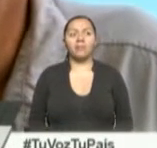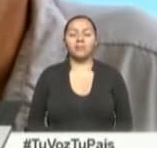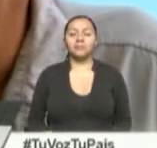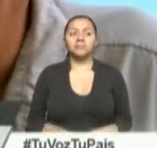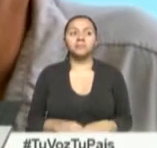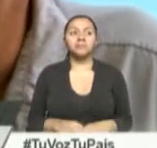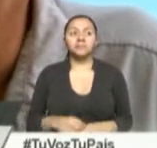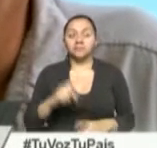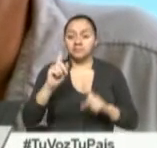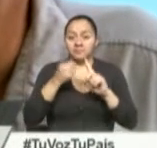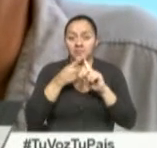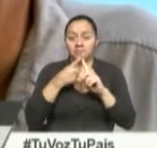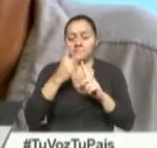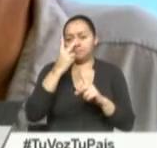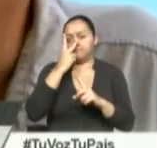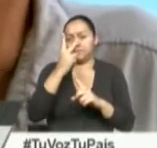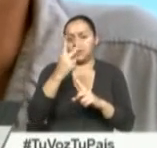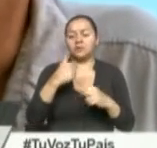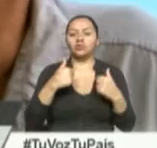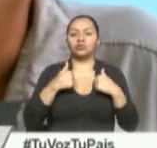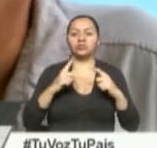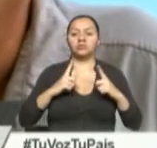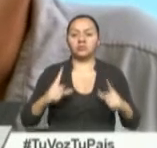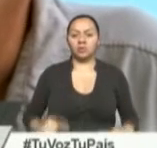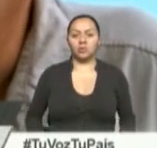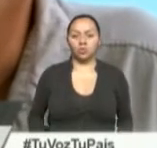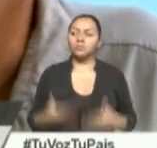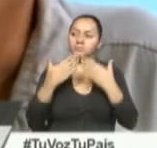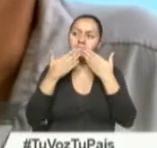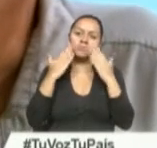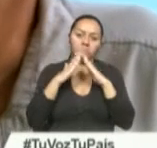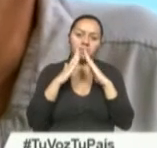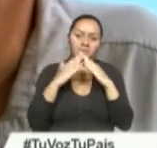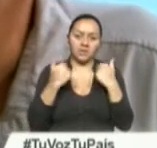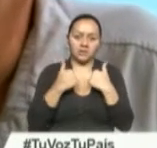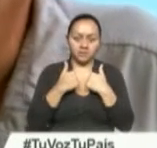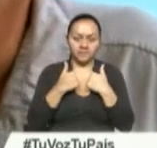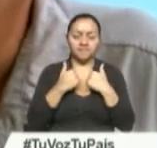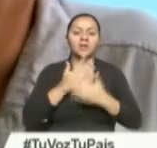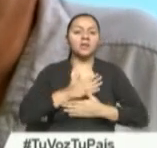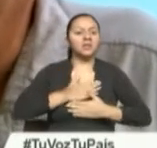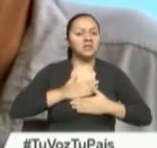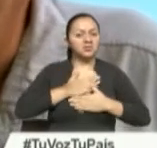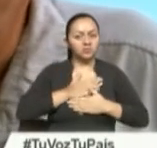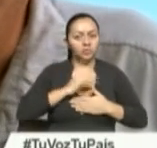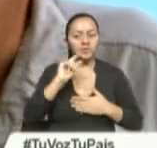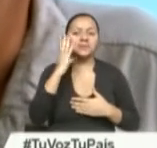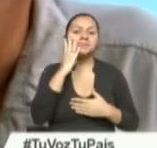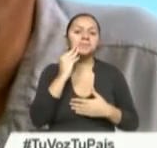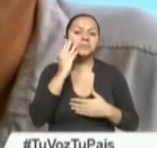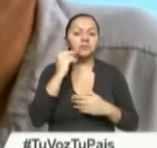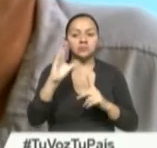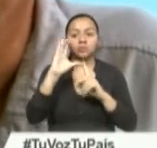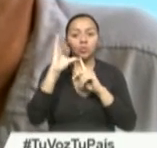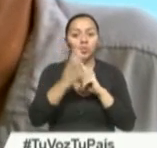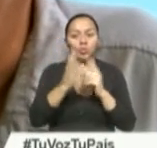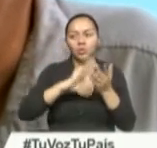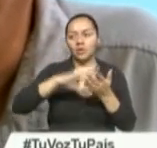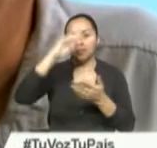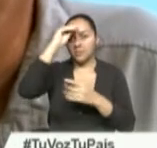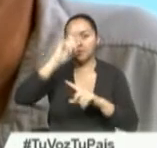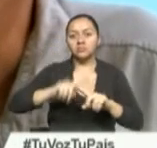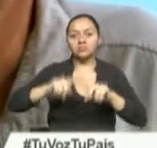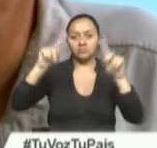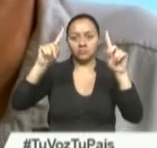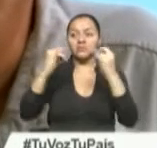Lo primero es que ha sido más saludable para nosotros vivir aquí. En realidad disfrutamos de la experiencia de una nueva cultura aprendiendo un nuevo